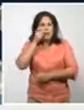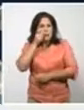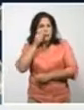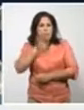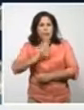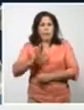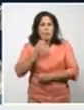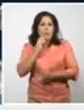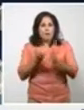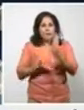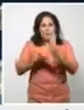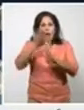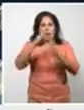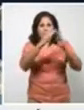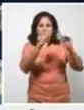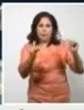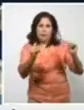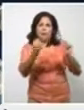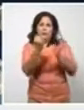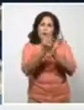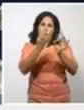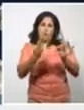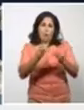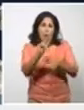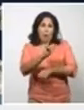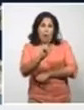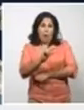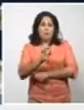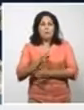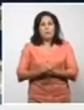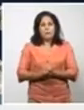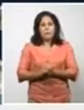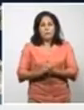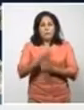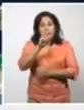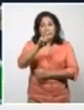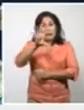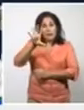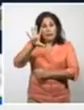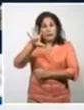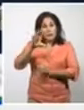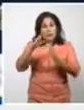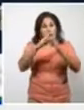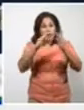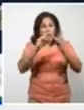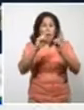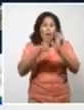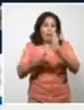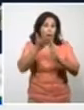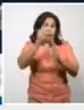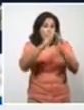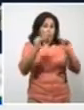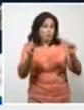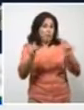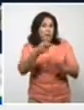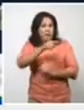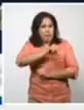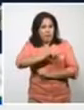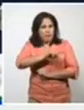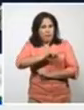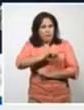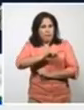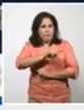más altas que casos confirmados. Se dieron 35 altas en el día de ayer. De esta forma,